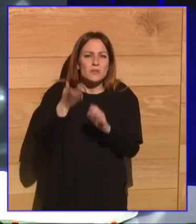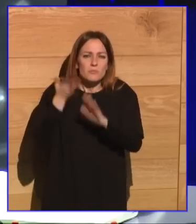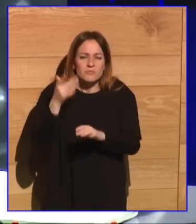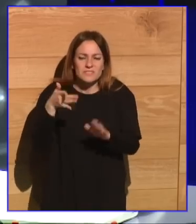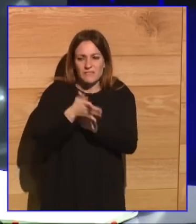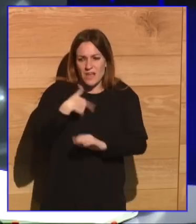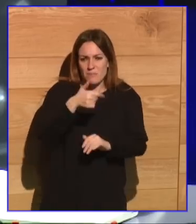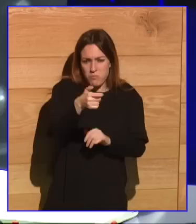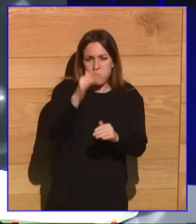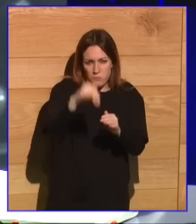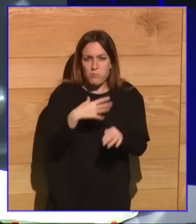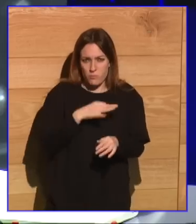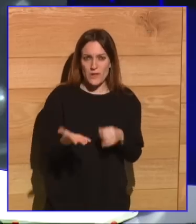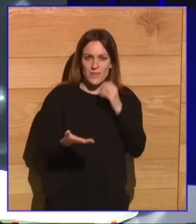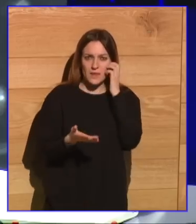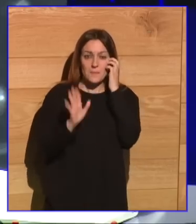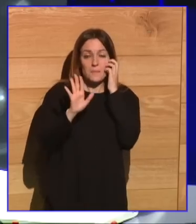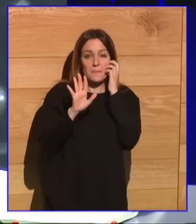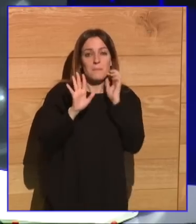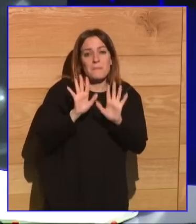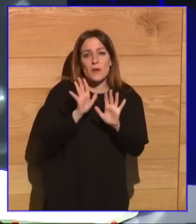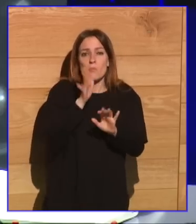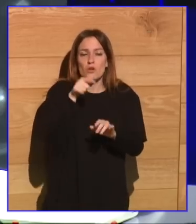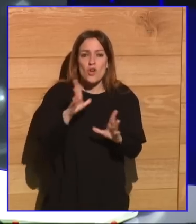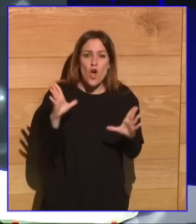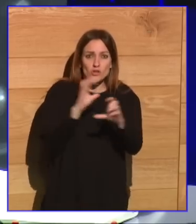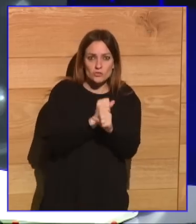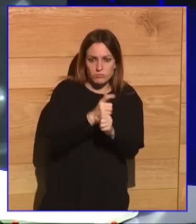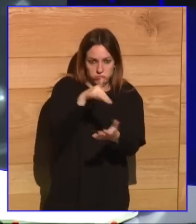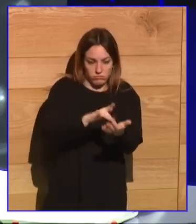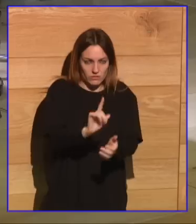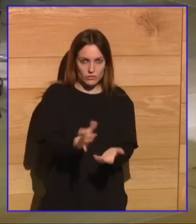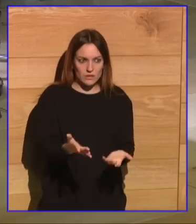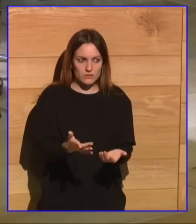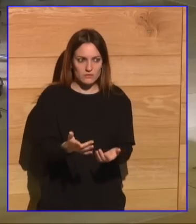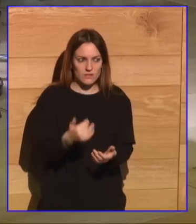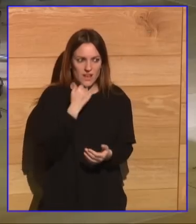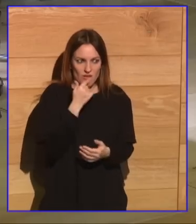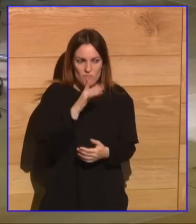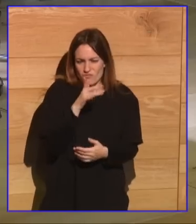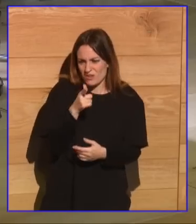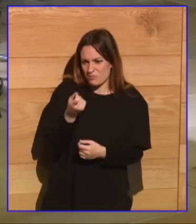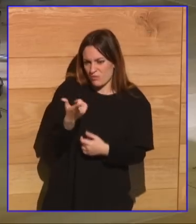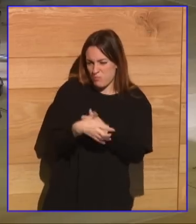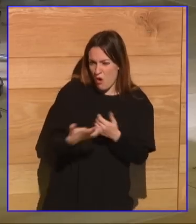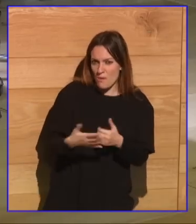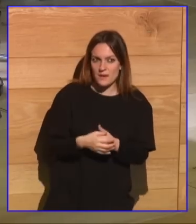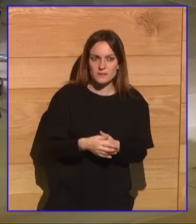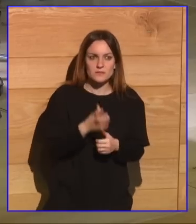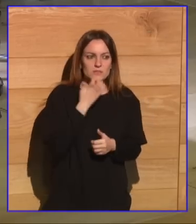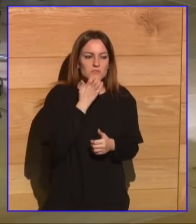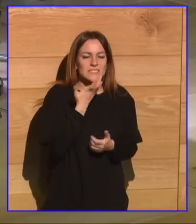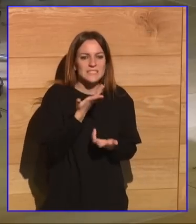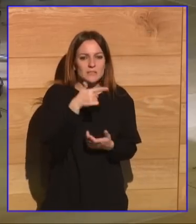Claro. Pero porque es oscuro, eso no sucede. Es un argumento muy pobre. Siempre es que eso está integrado. Claro. Si hay un tío enterrado en